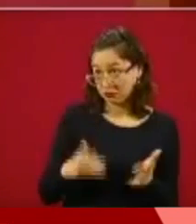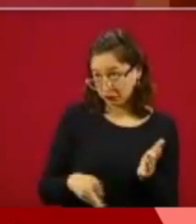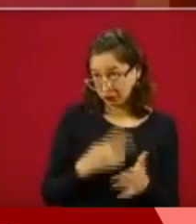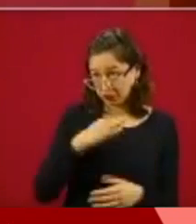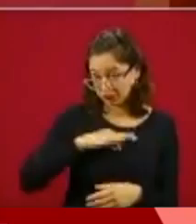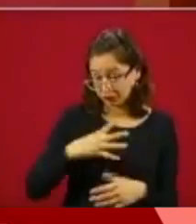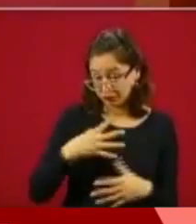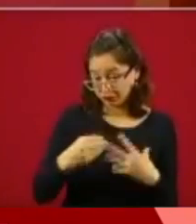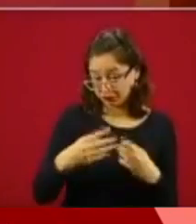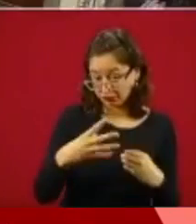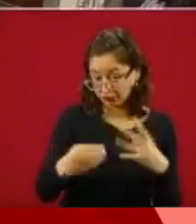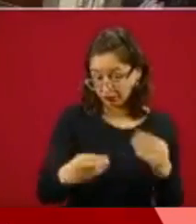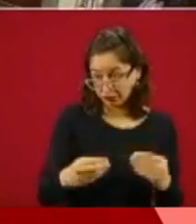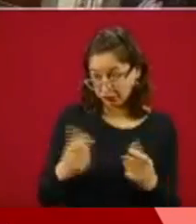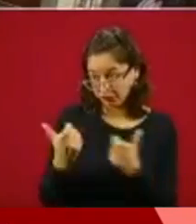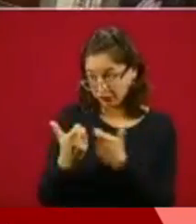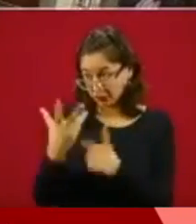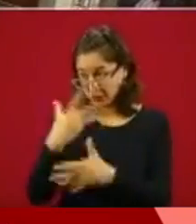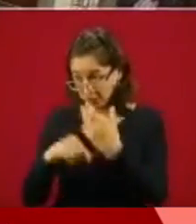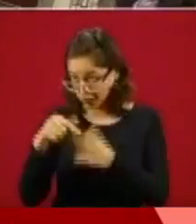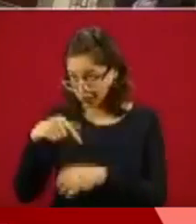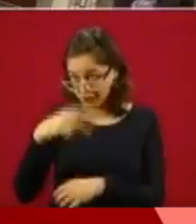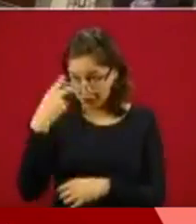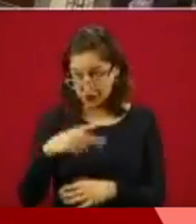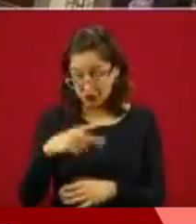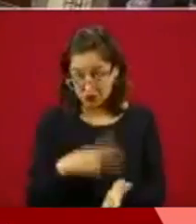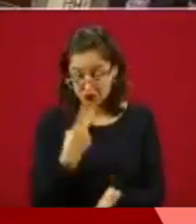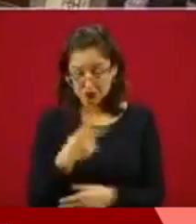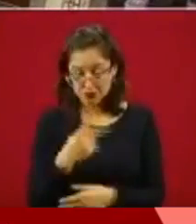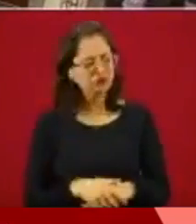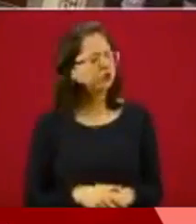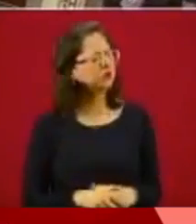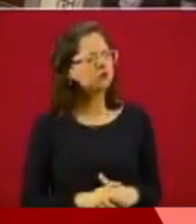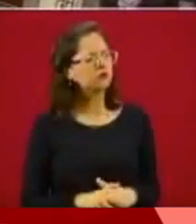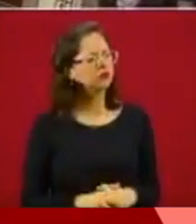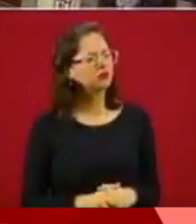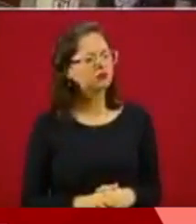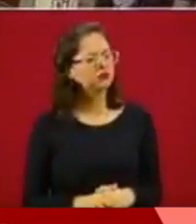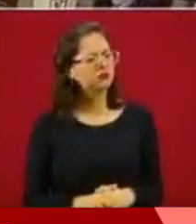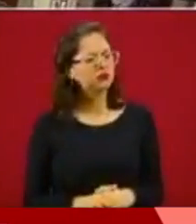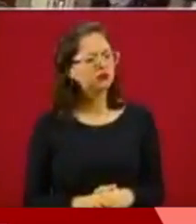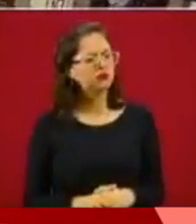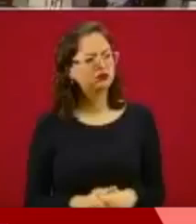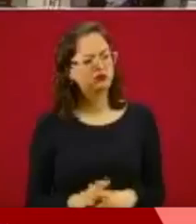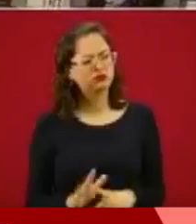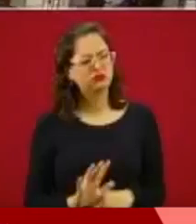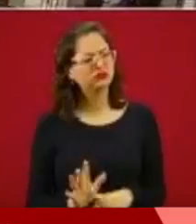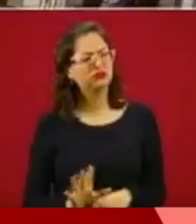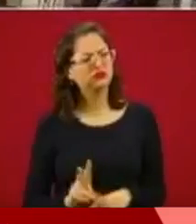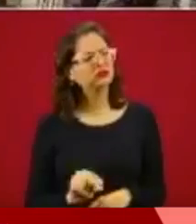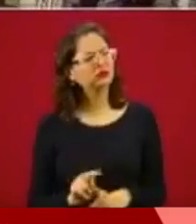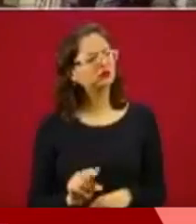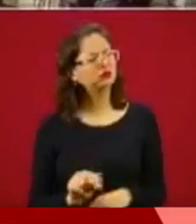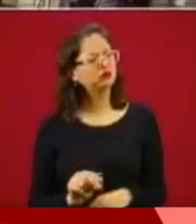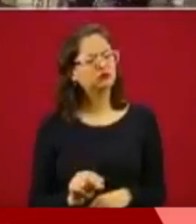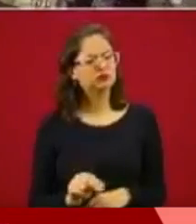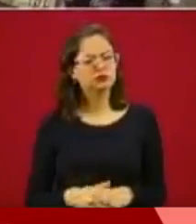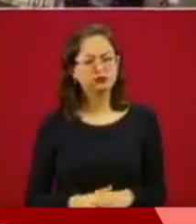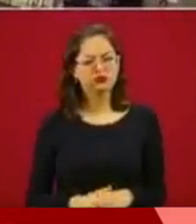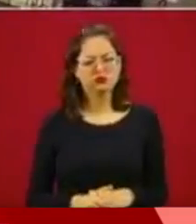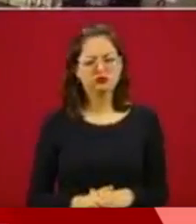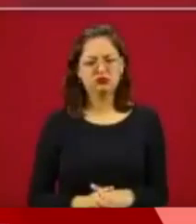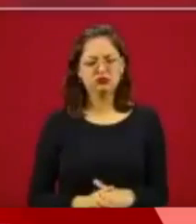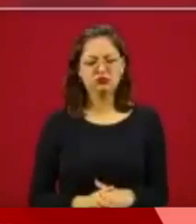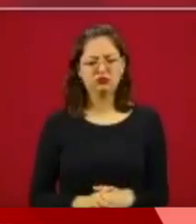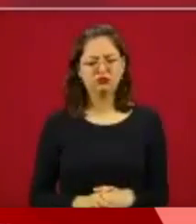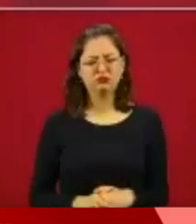¿En las pandemias? Sí, aquí en México. No, no. Nosotros ya